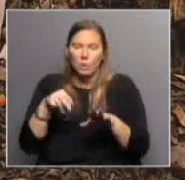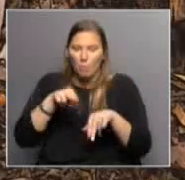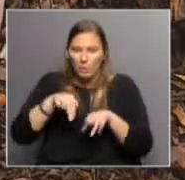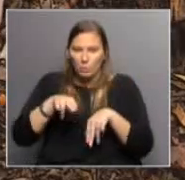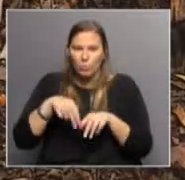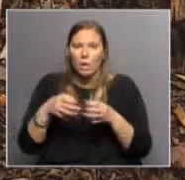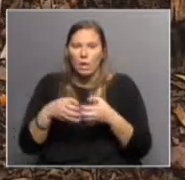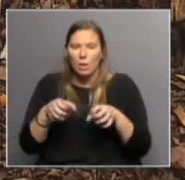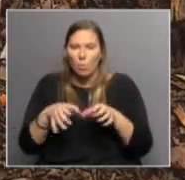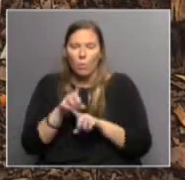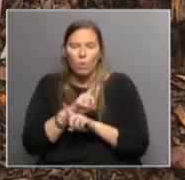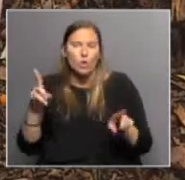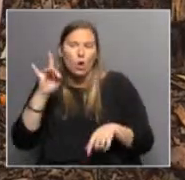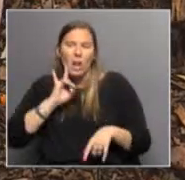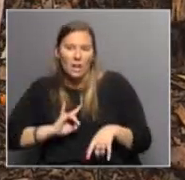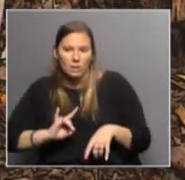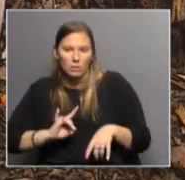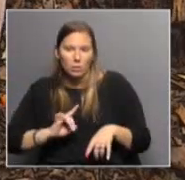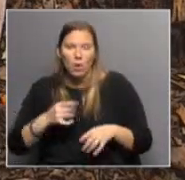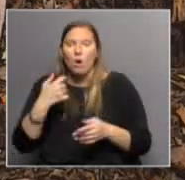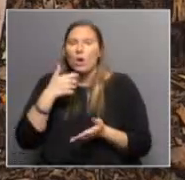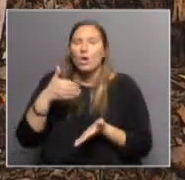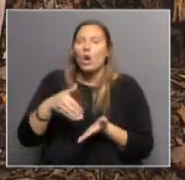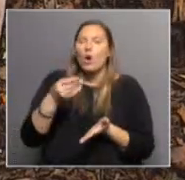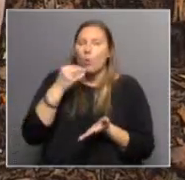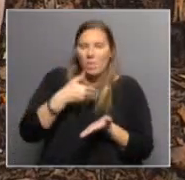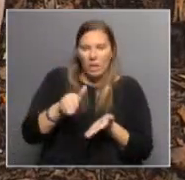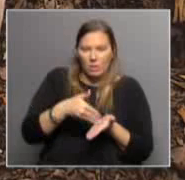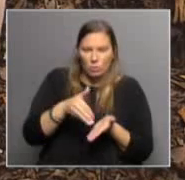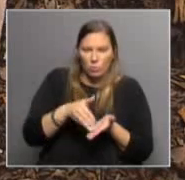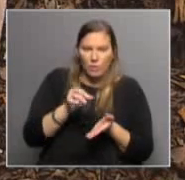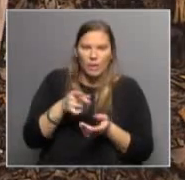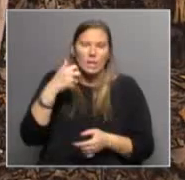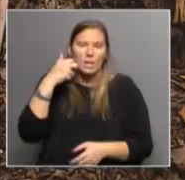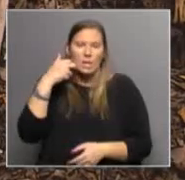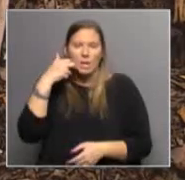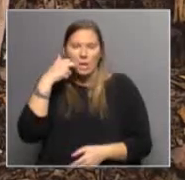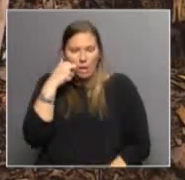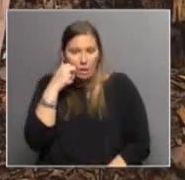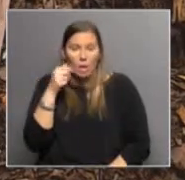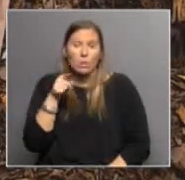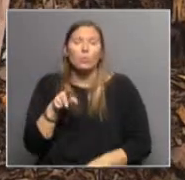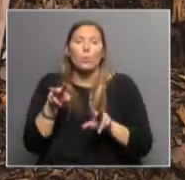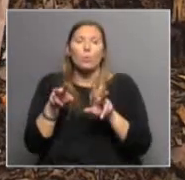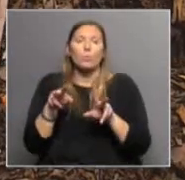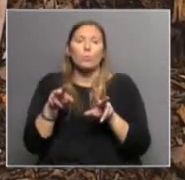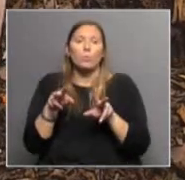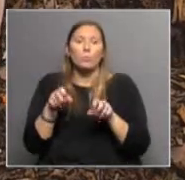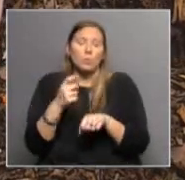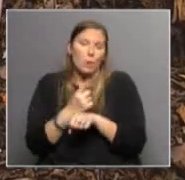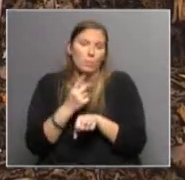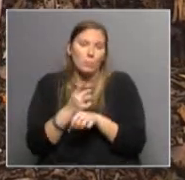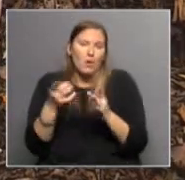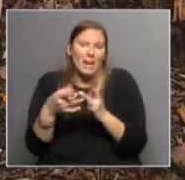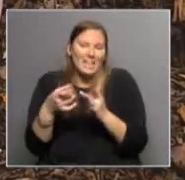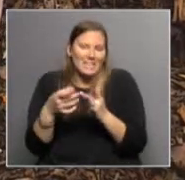evitar lo que son los productos lácteos, resto de comida con condimentos y las carnes. Eso por un tema de, bueno, primero que nada, la